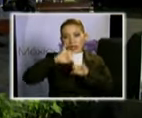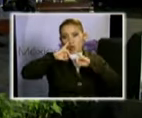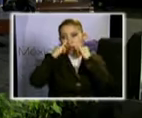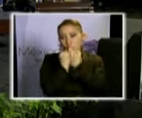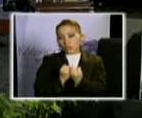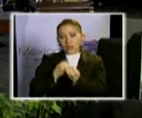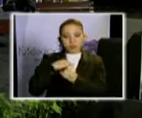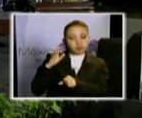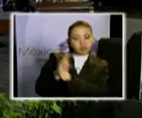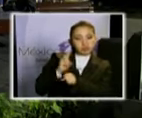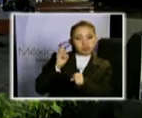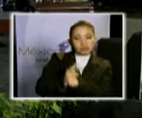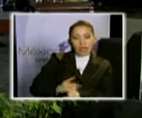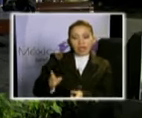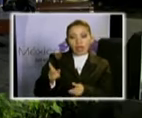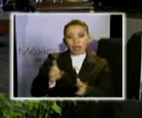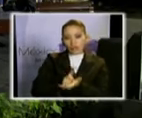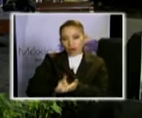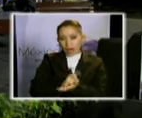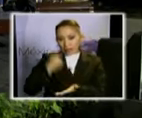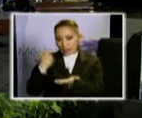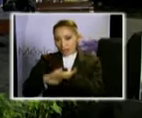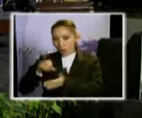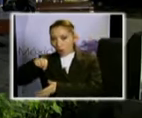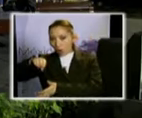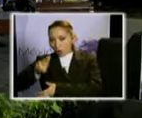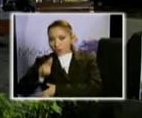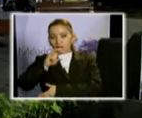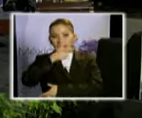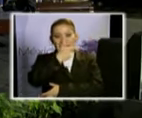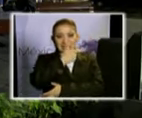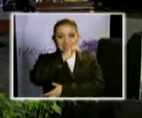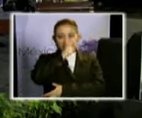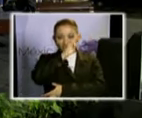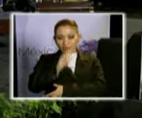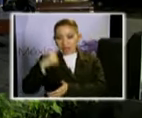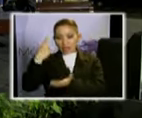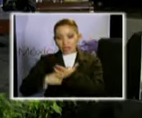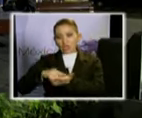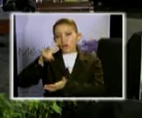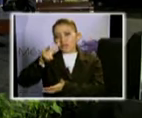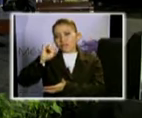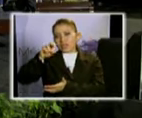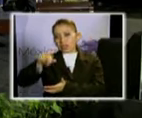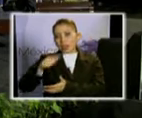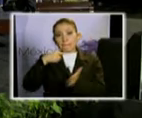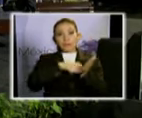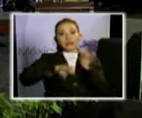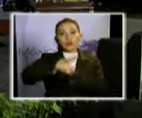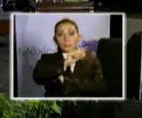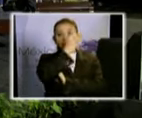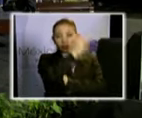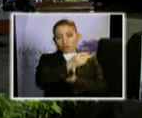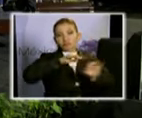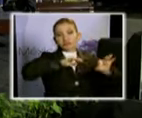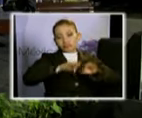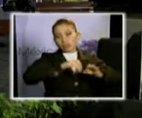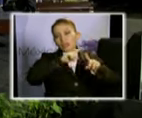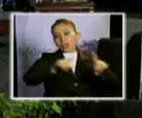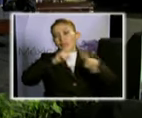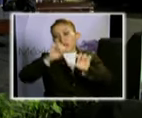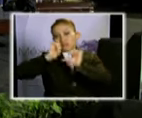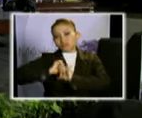de Fiscalización de Estupefacientes de las Naciones Unidas, JIFE, que está en Viena. Desde 1992 ha trabajado en